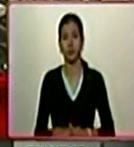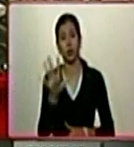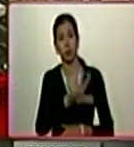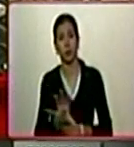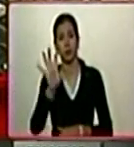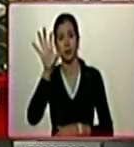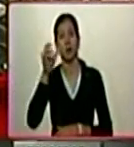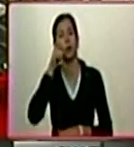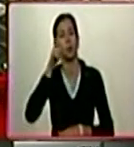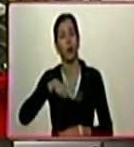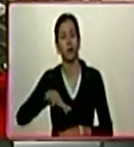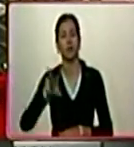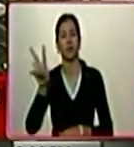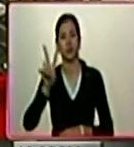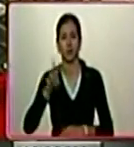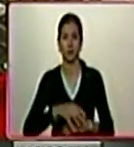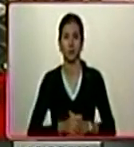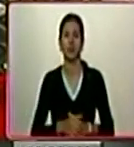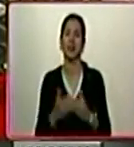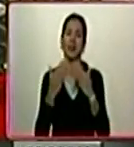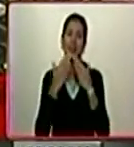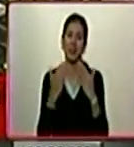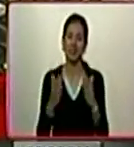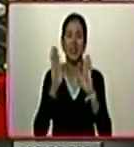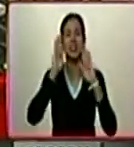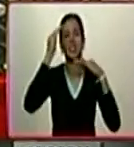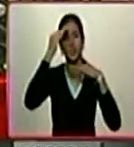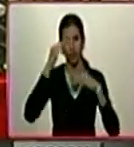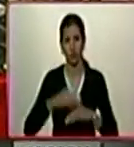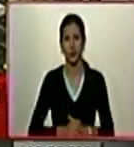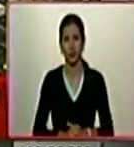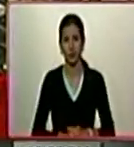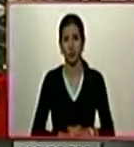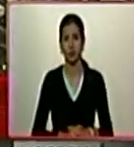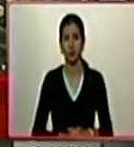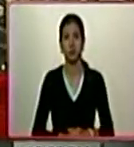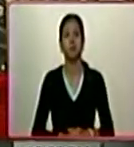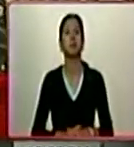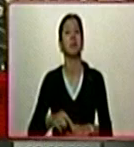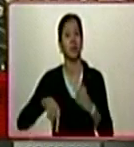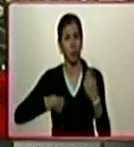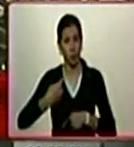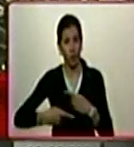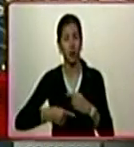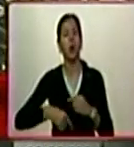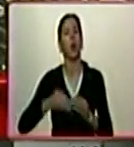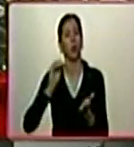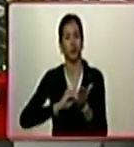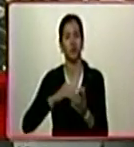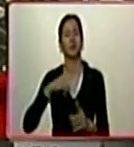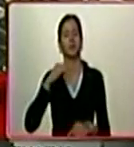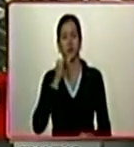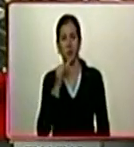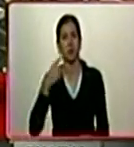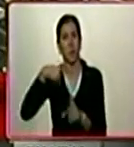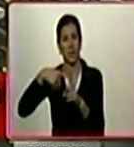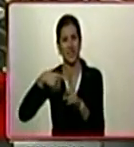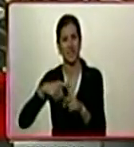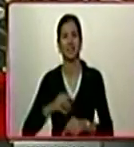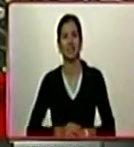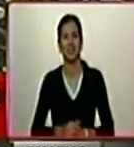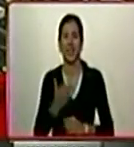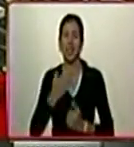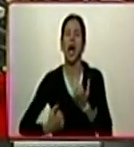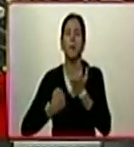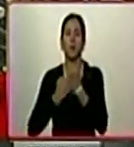y al pueblo venezolano. Muchas gracias por su atención, seguiremos informando y agradecidos eternamente por el apoyo que han